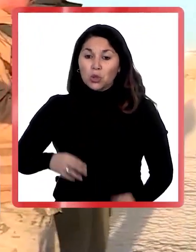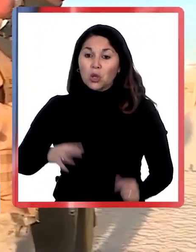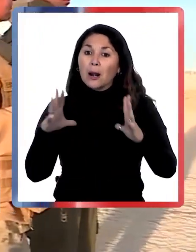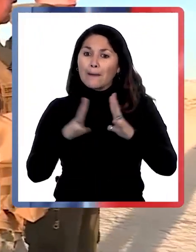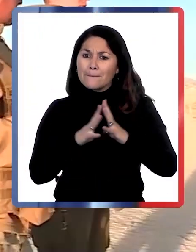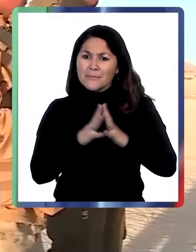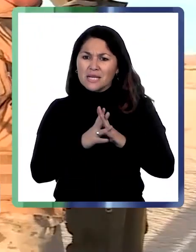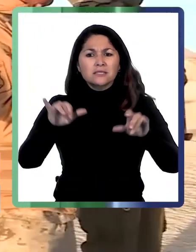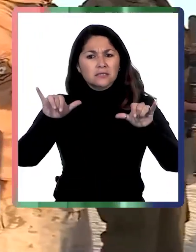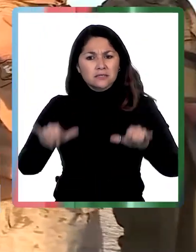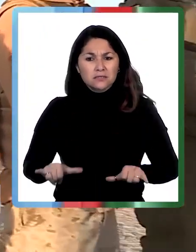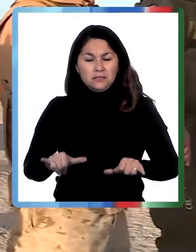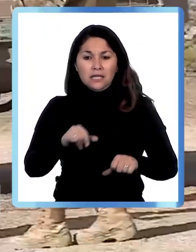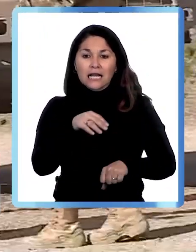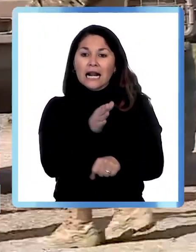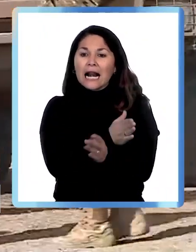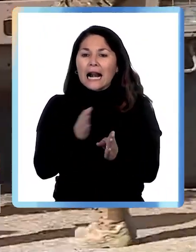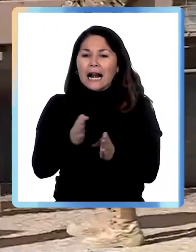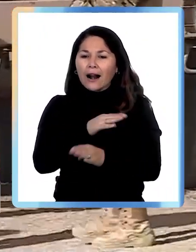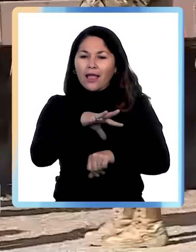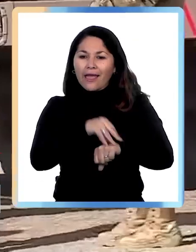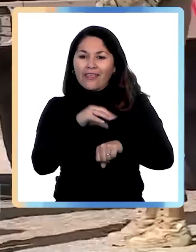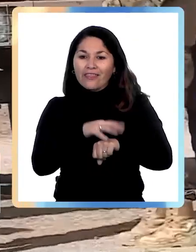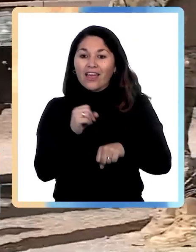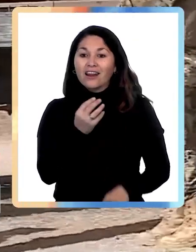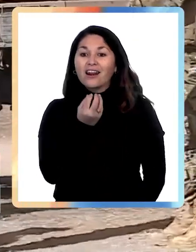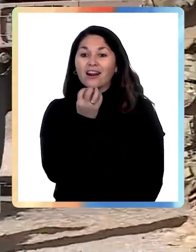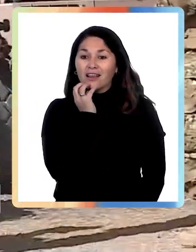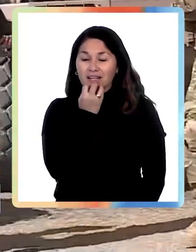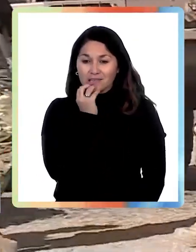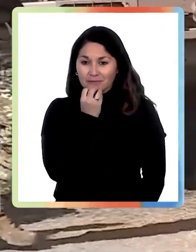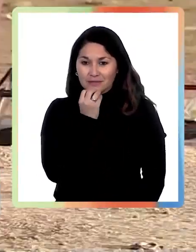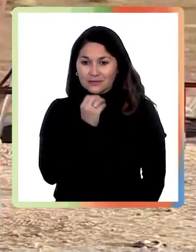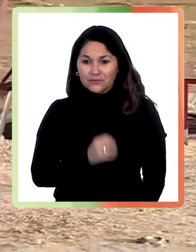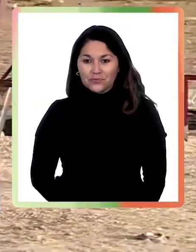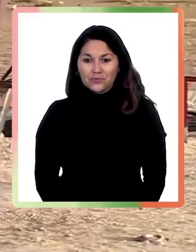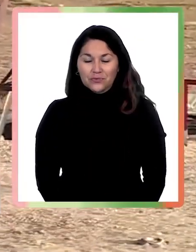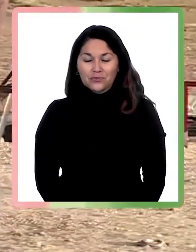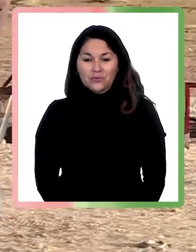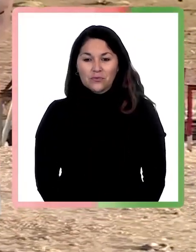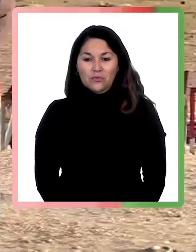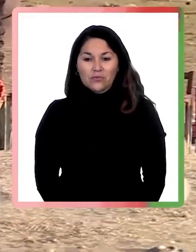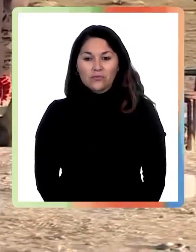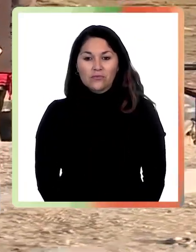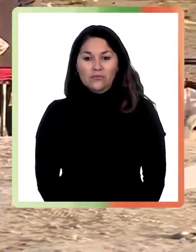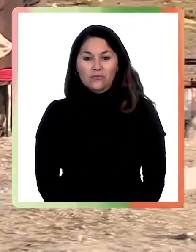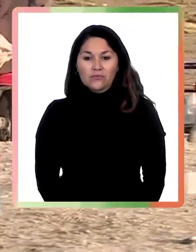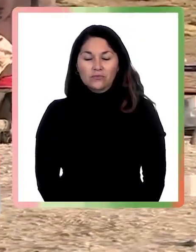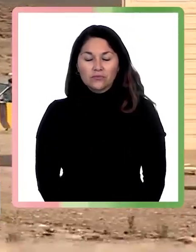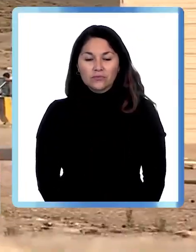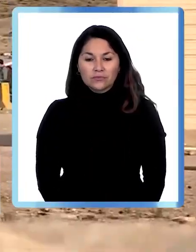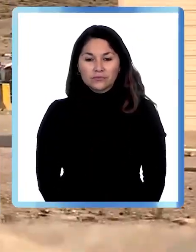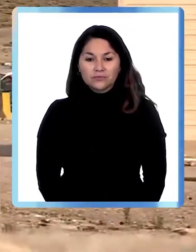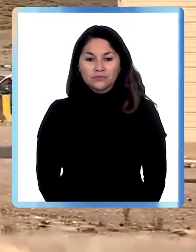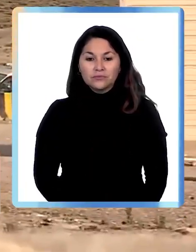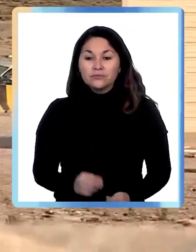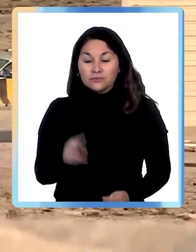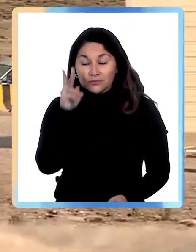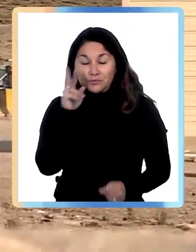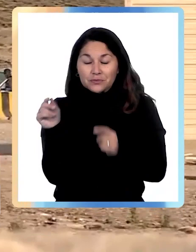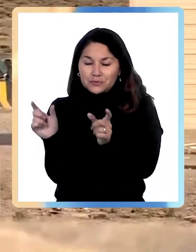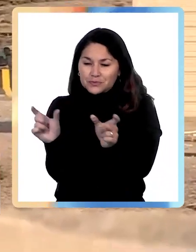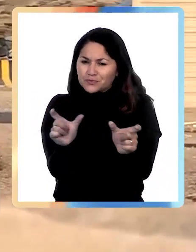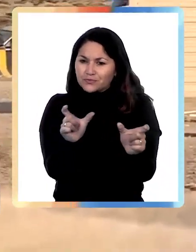fuerzas armadas permanezcan en las fronteras entre arica y parinacota tarapacá y antofagasta para el control atorio según